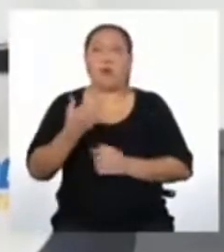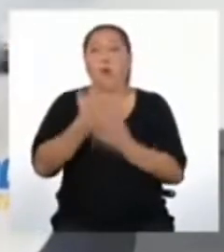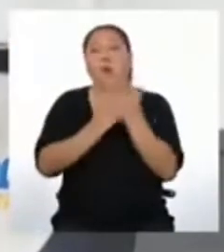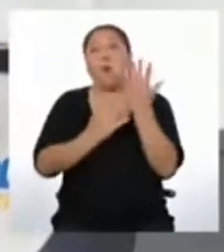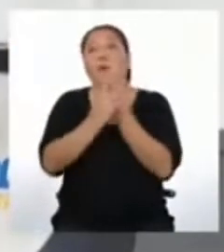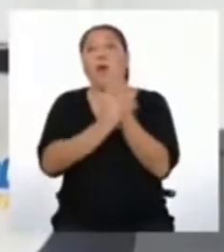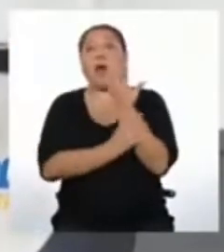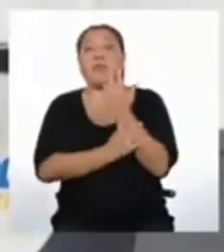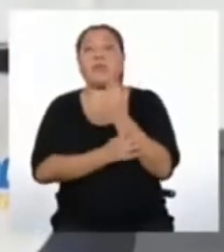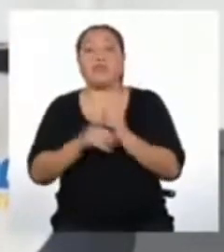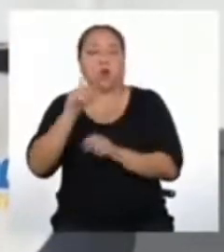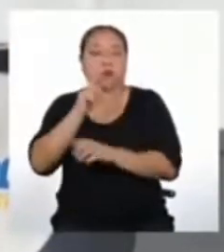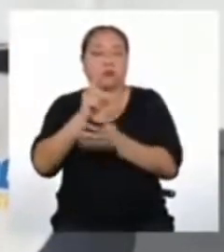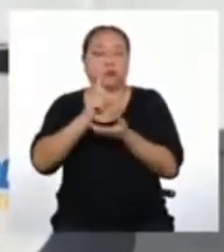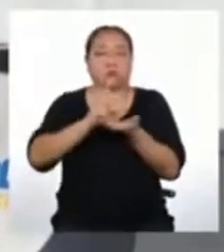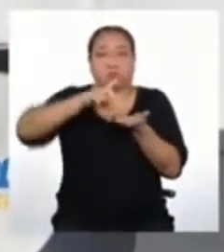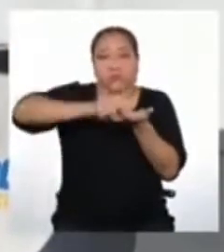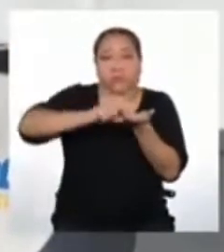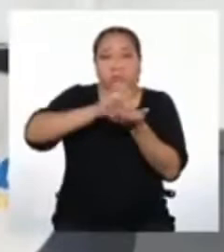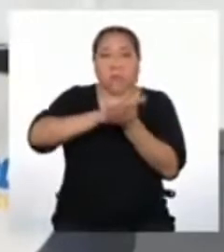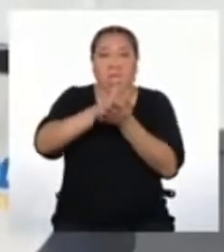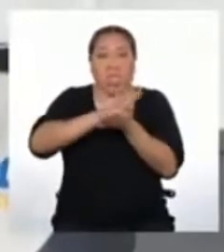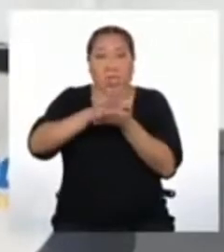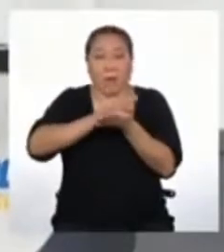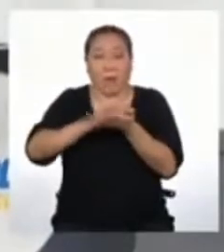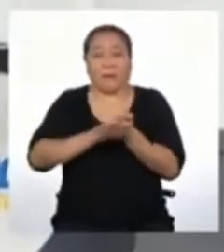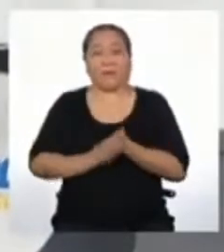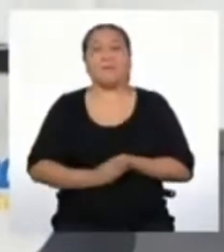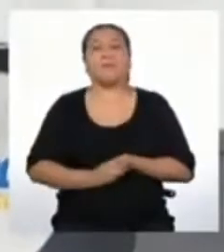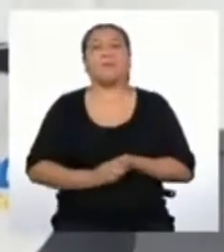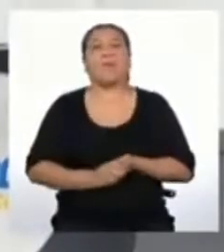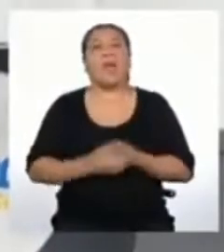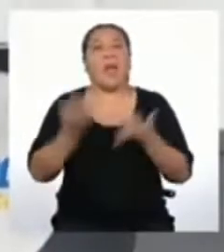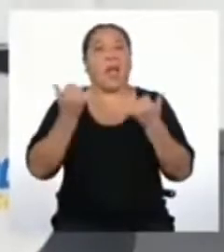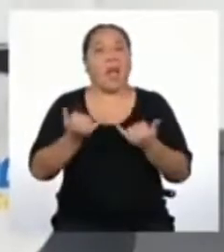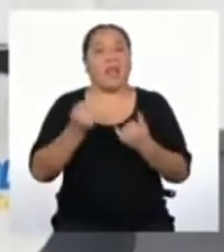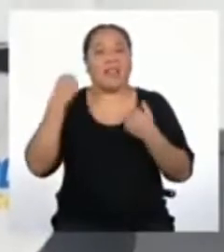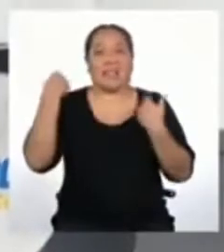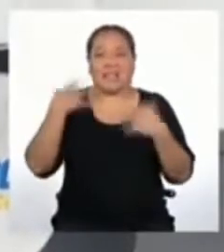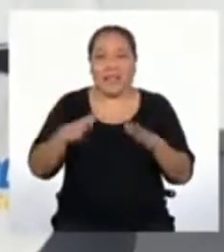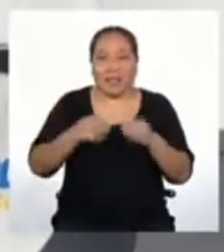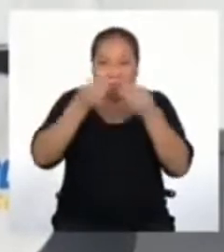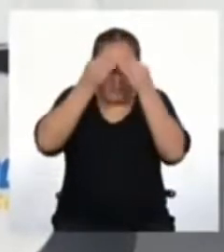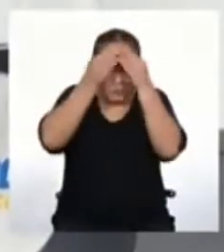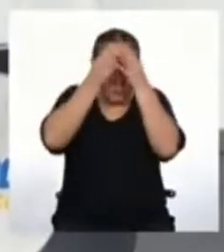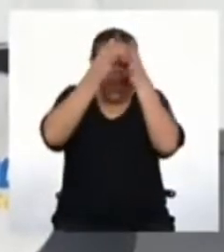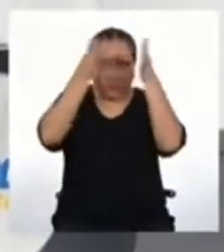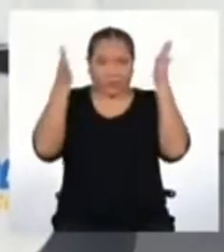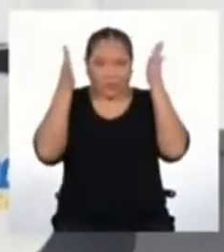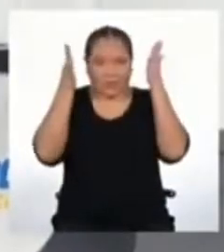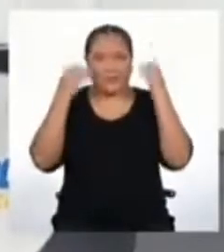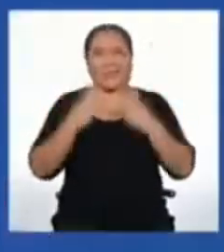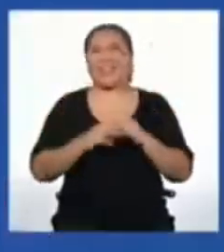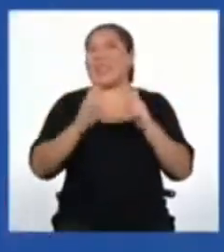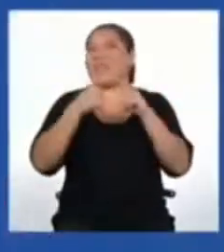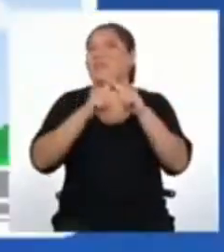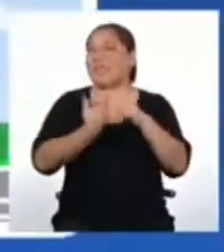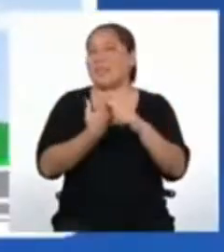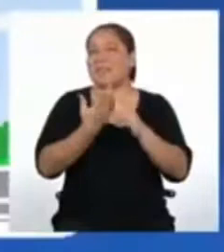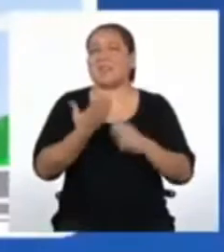látex o gel desinfectante. Ahora sí, es hora de despertar todos nuestros sentidos y activar nuestra mente.